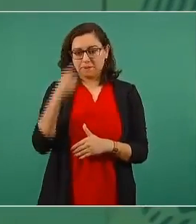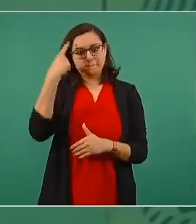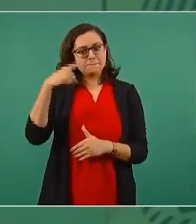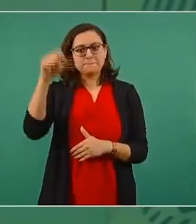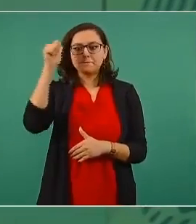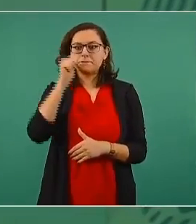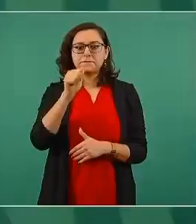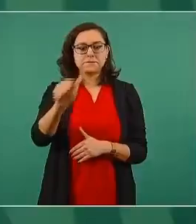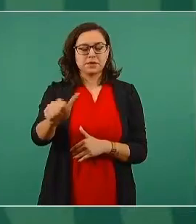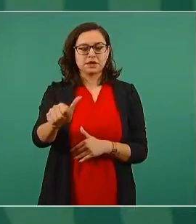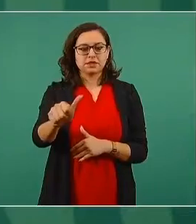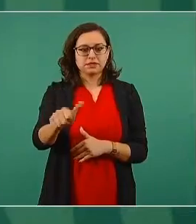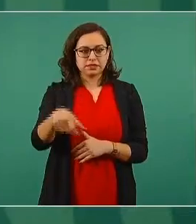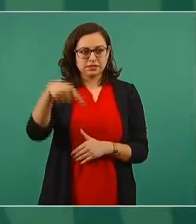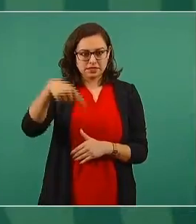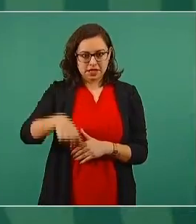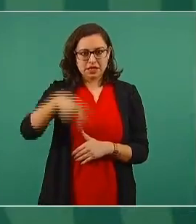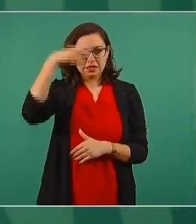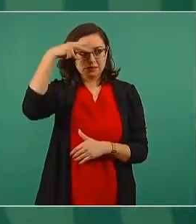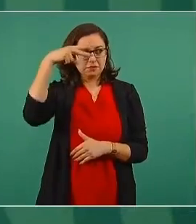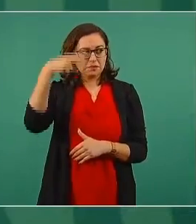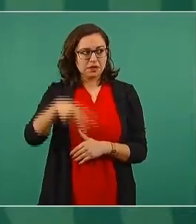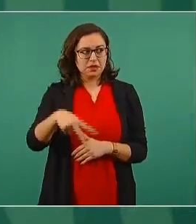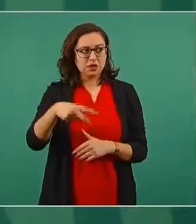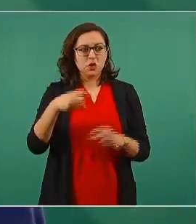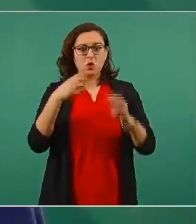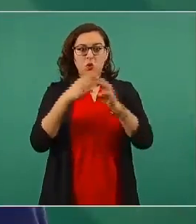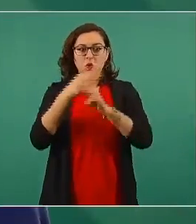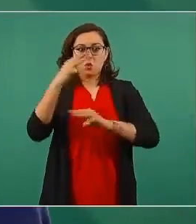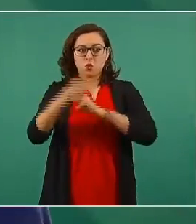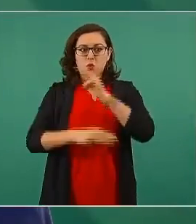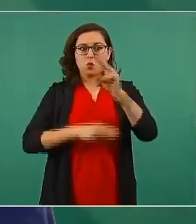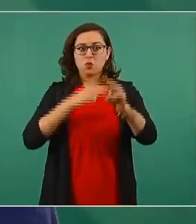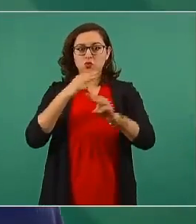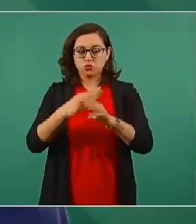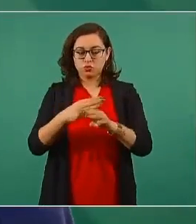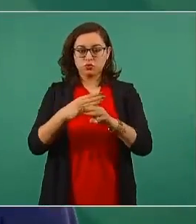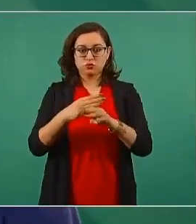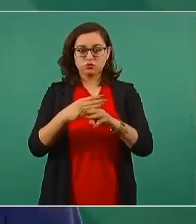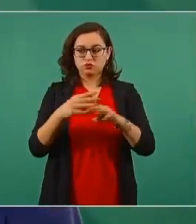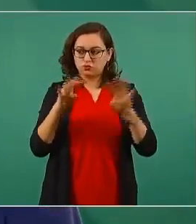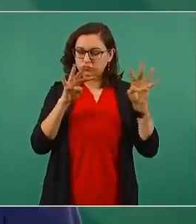de que México sea ejemplo mundial también